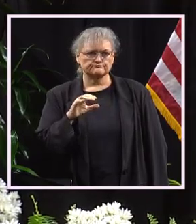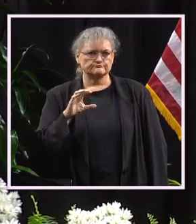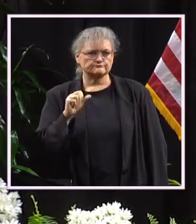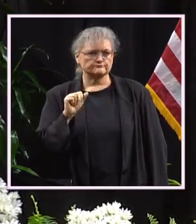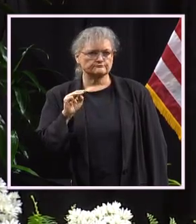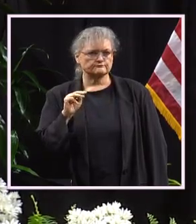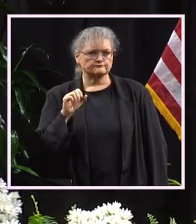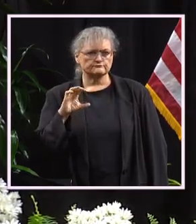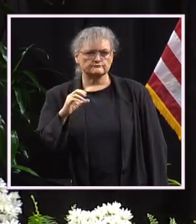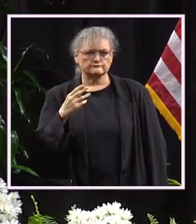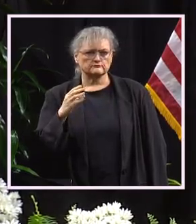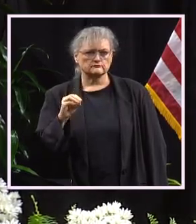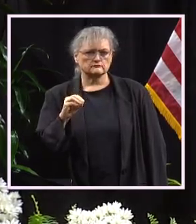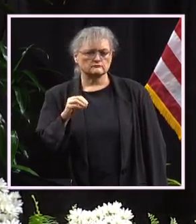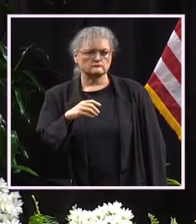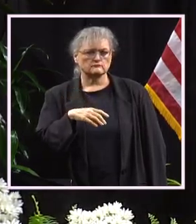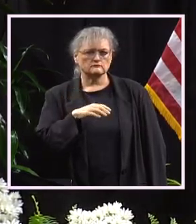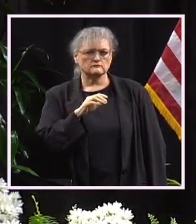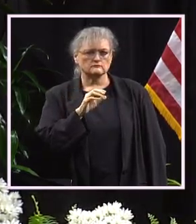Mabel Quiroga.